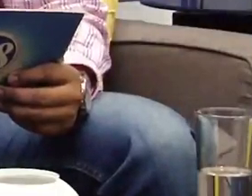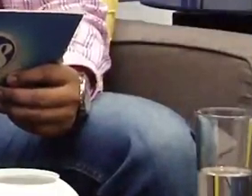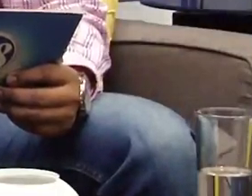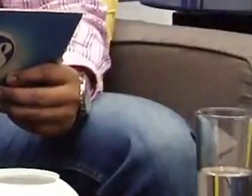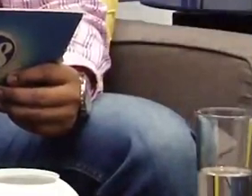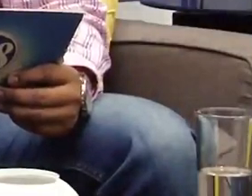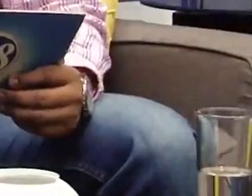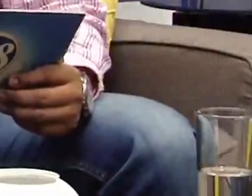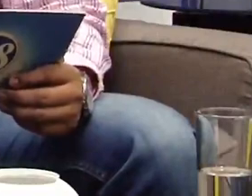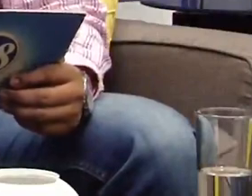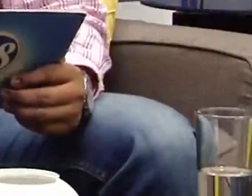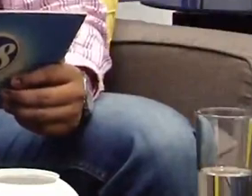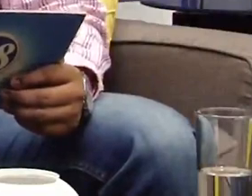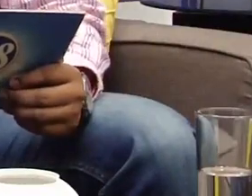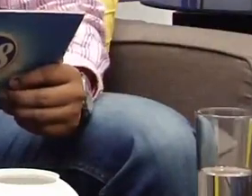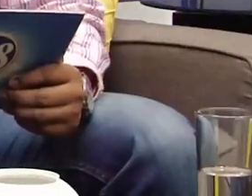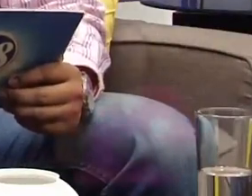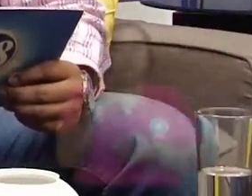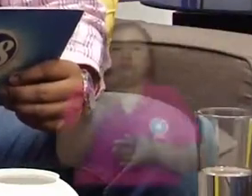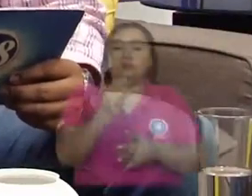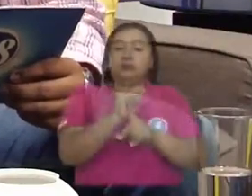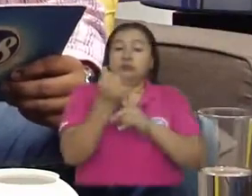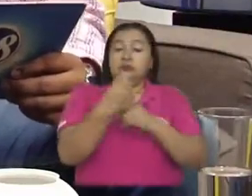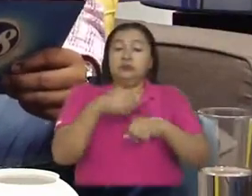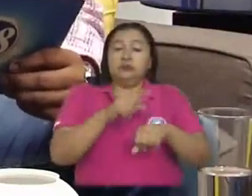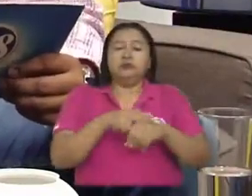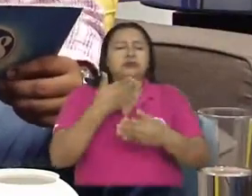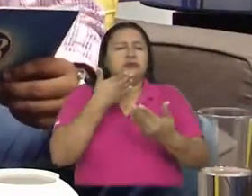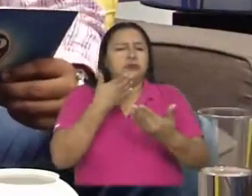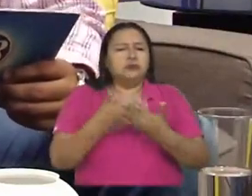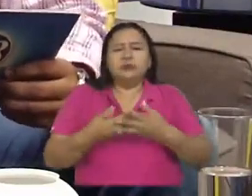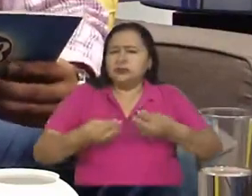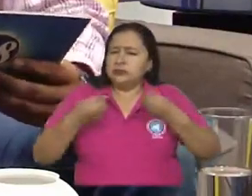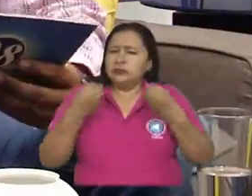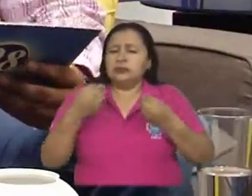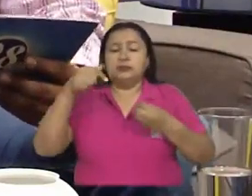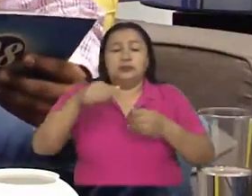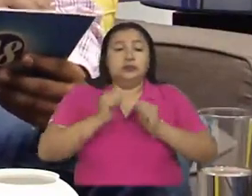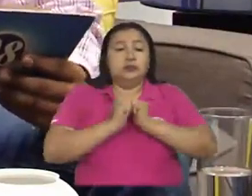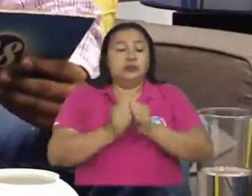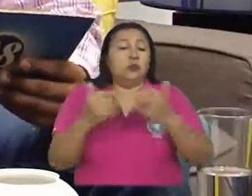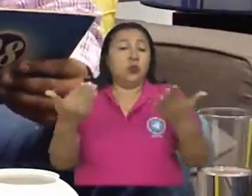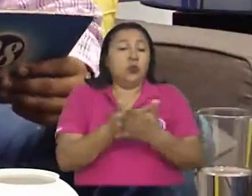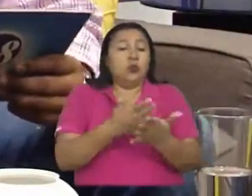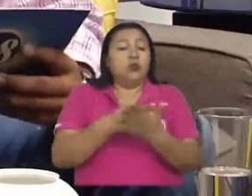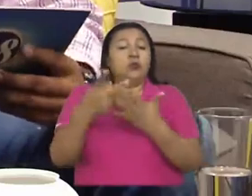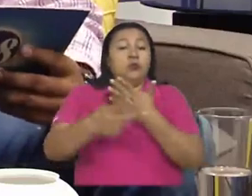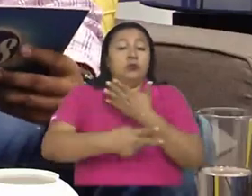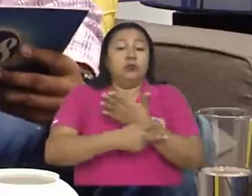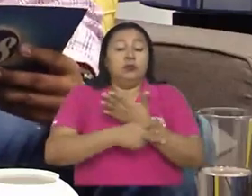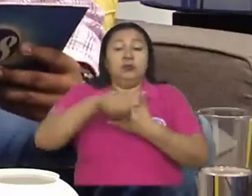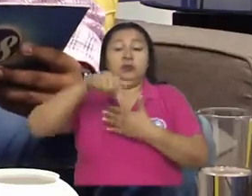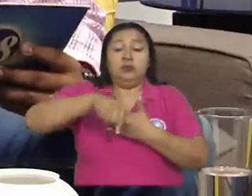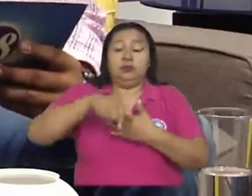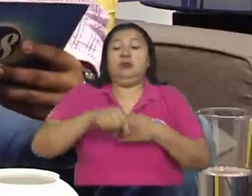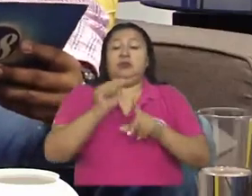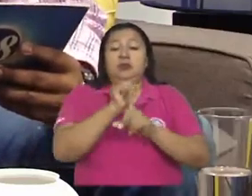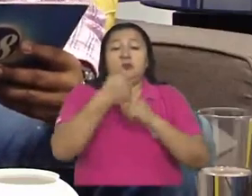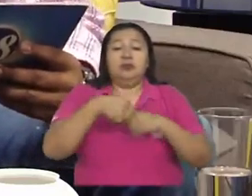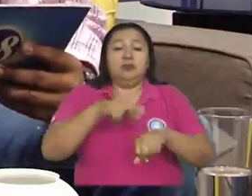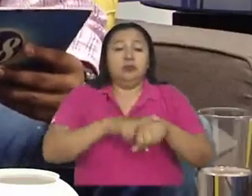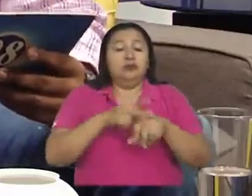Muchísimas gracias por estar en sintonía del Canal Parlamentario y muchísimas gracias por acompañarnos en esto que es una nueva edición de su programa Desde el Parlamento, una